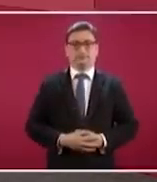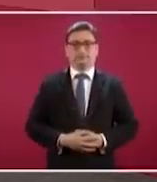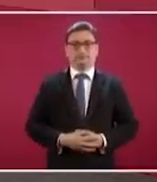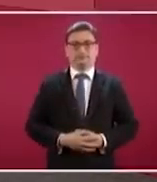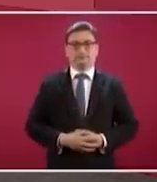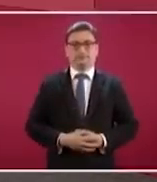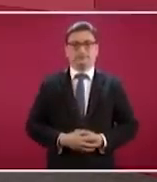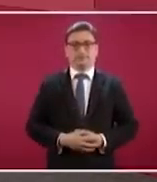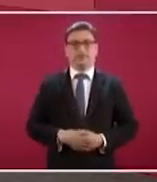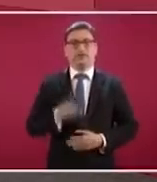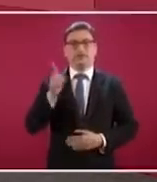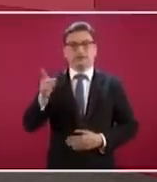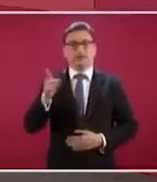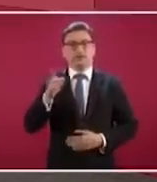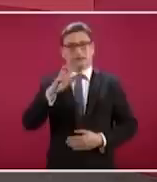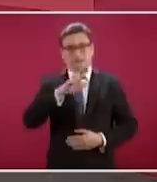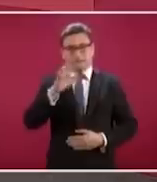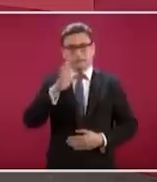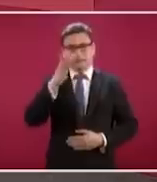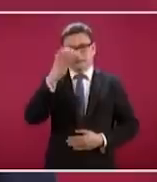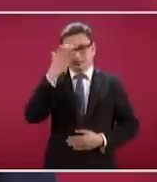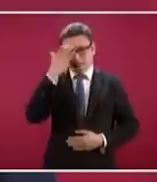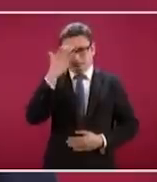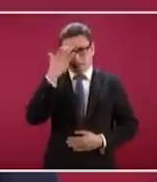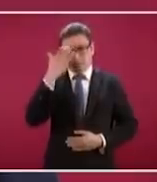reconoce que me ha ofrecido